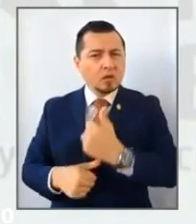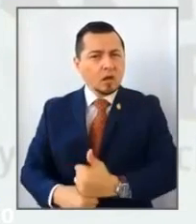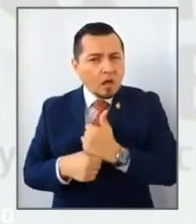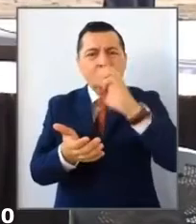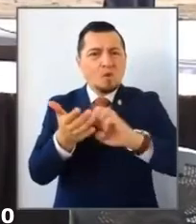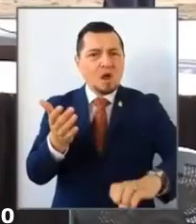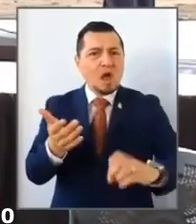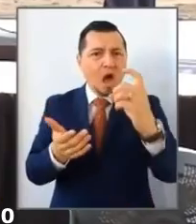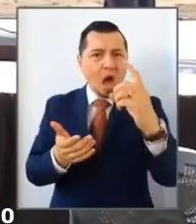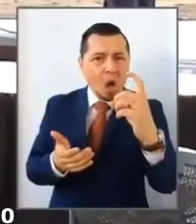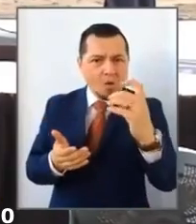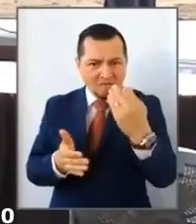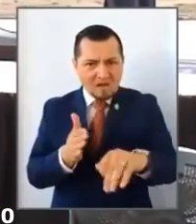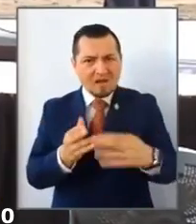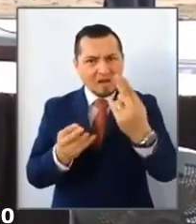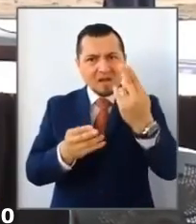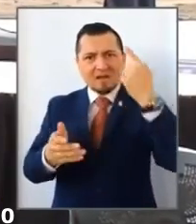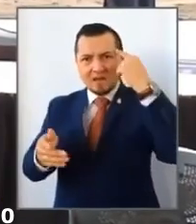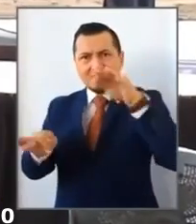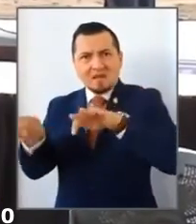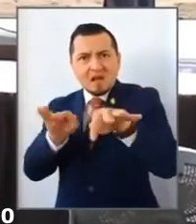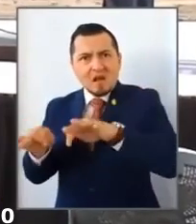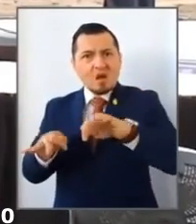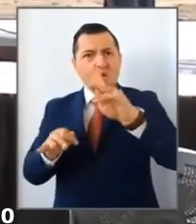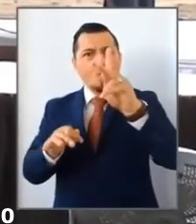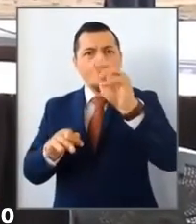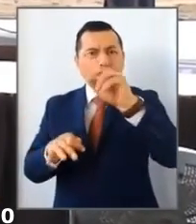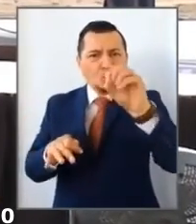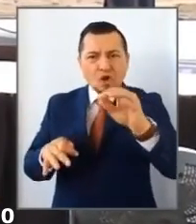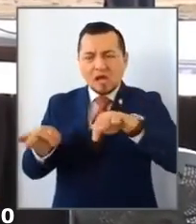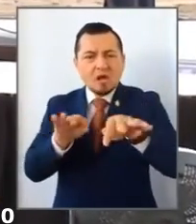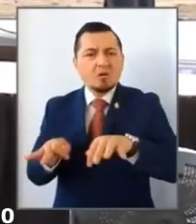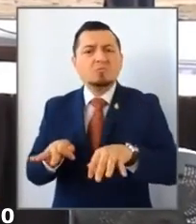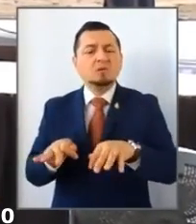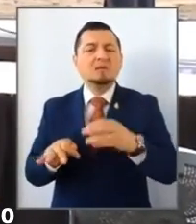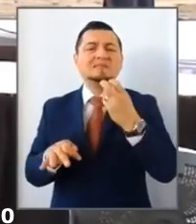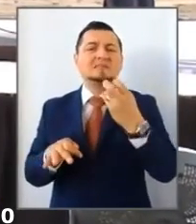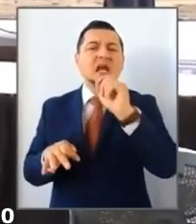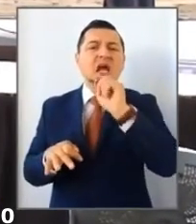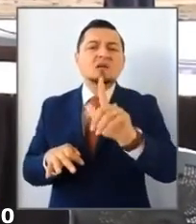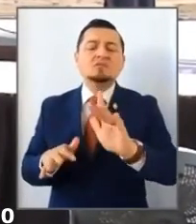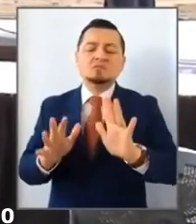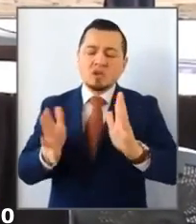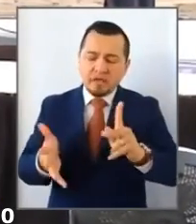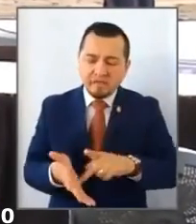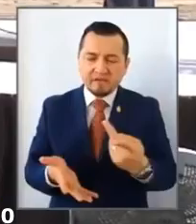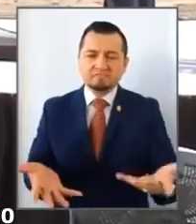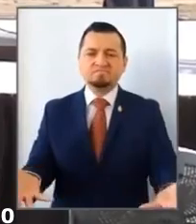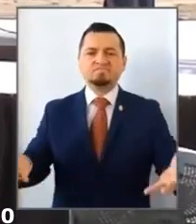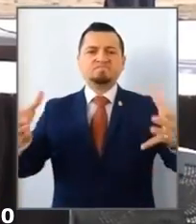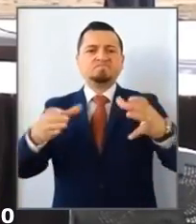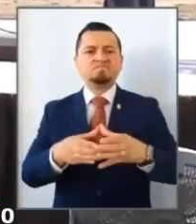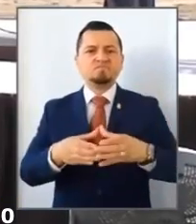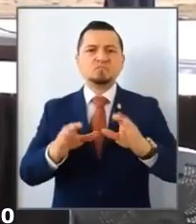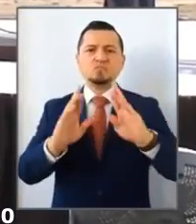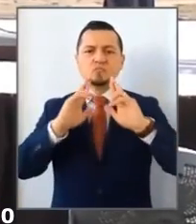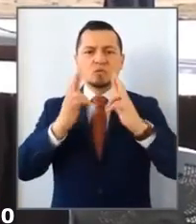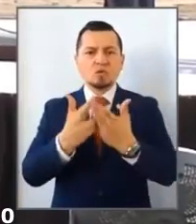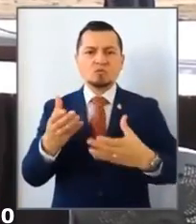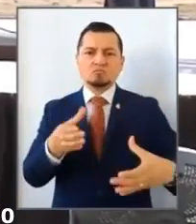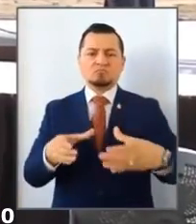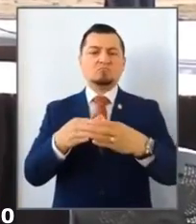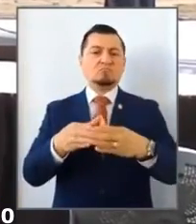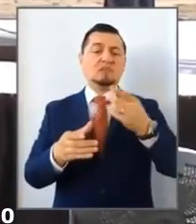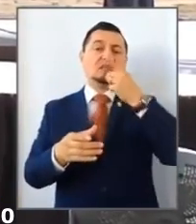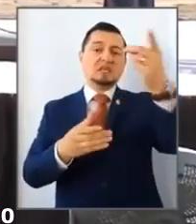desprotegidos. Hoy Jalisco cierra filas una vez más. Hoy Jalisco Unido le dice